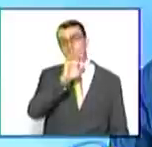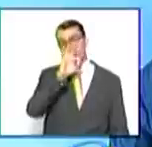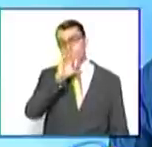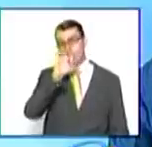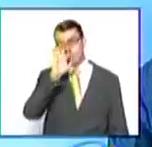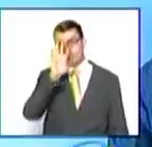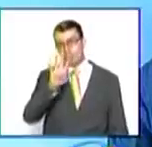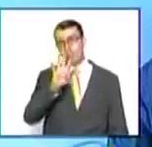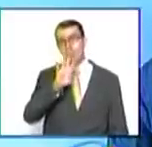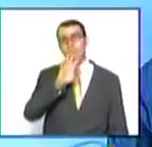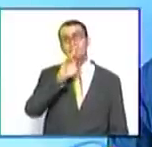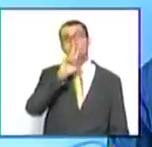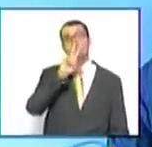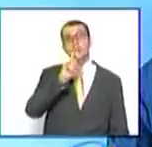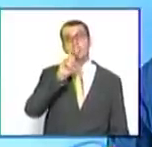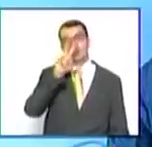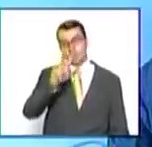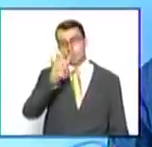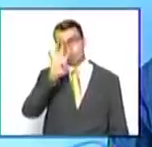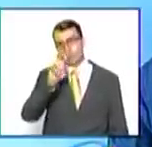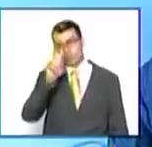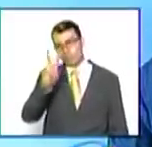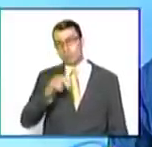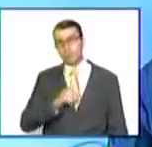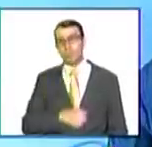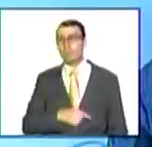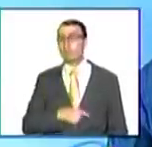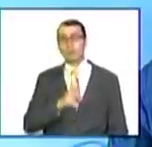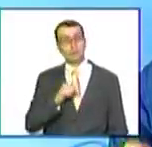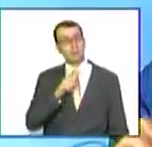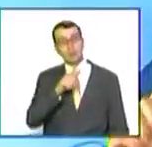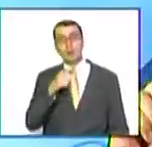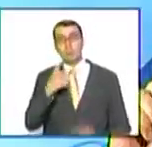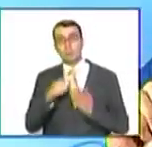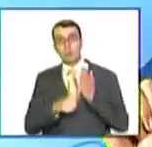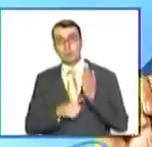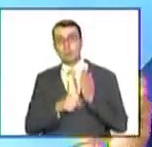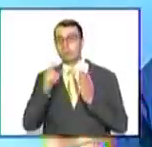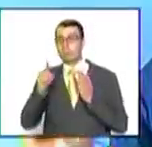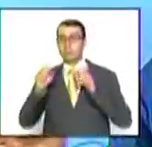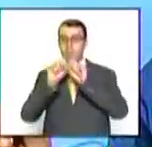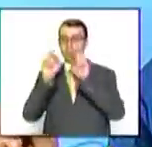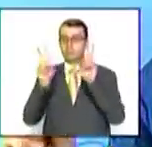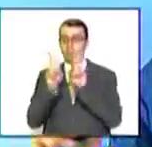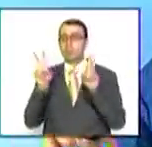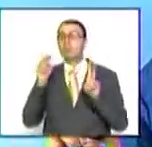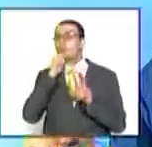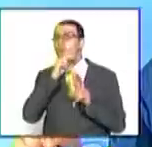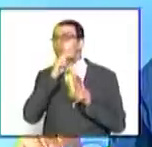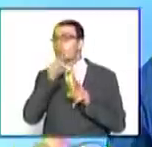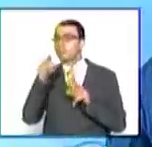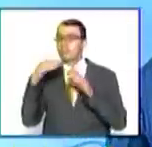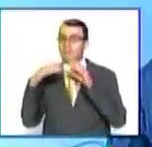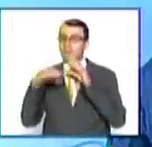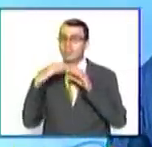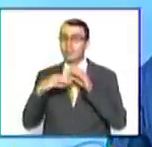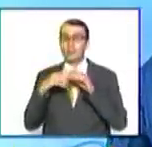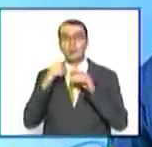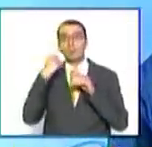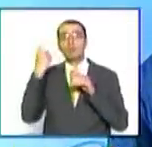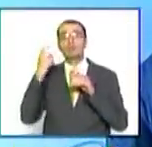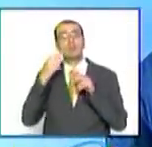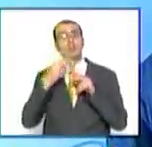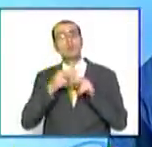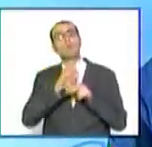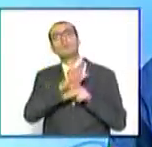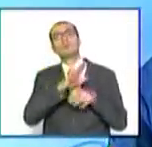884-9272. Estos programas quedan grabados en YouTube, buscando Jorge Enrique Rojas Quiseno en YouTube, van a aparecer cada